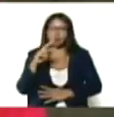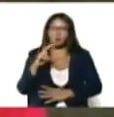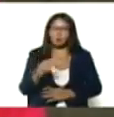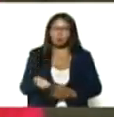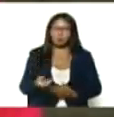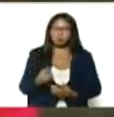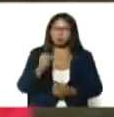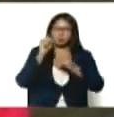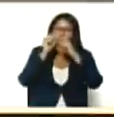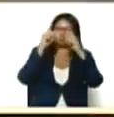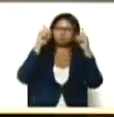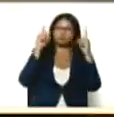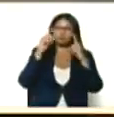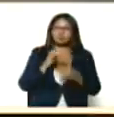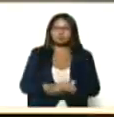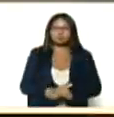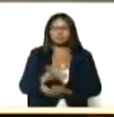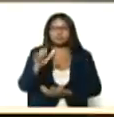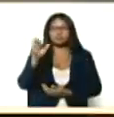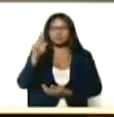Mira, Eirimar,